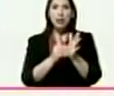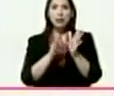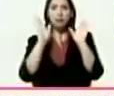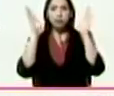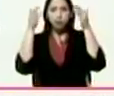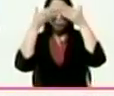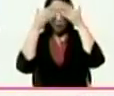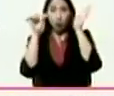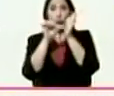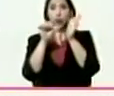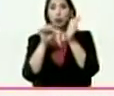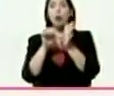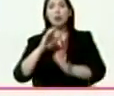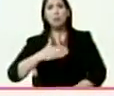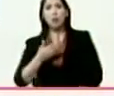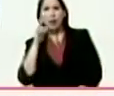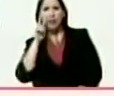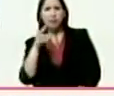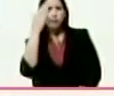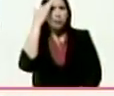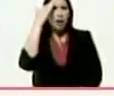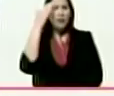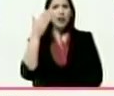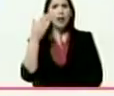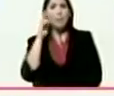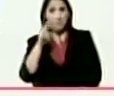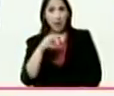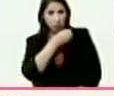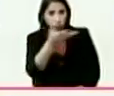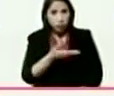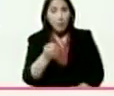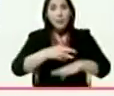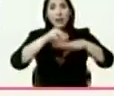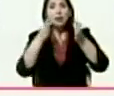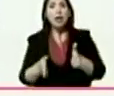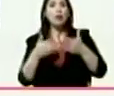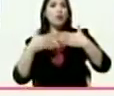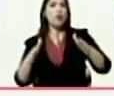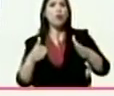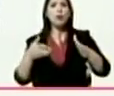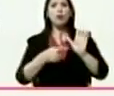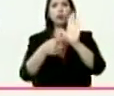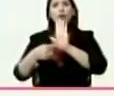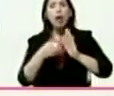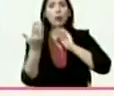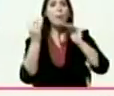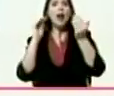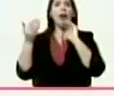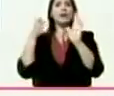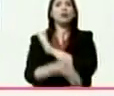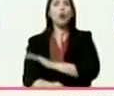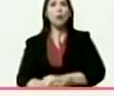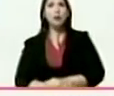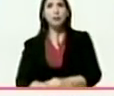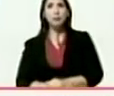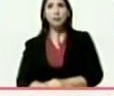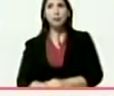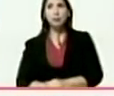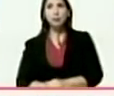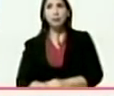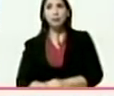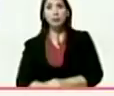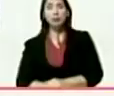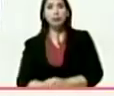donde uno puede reconocer, porque vean ustedes, el Ministerio Público aquí está mostrando un balance de lo que es la actuación del